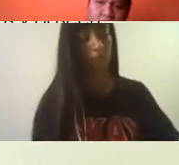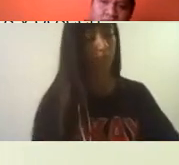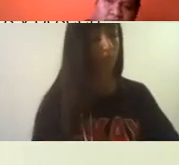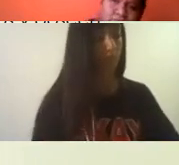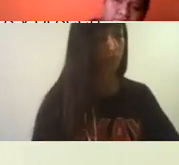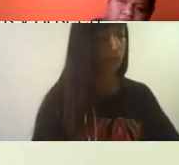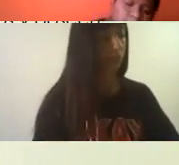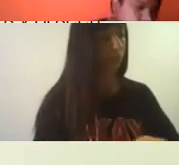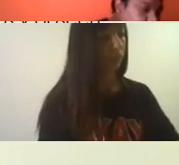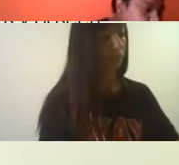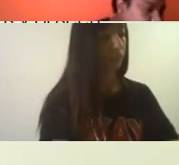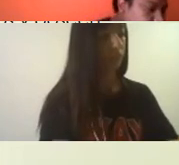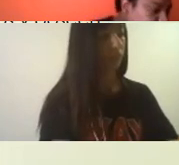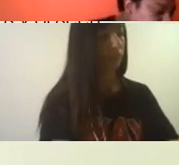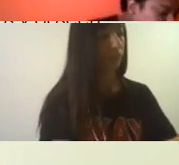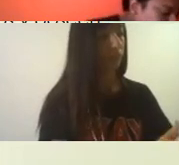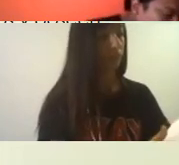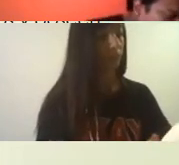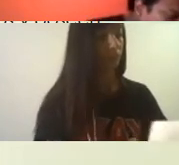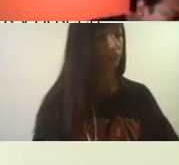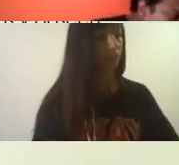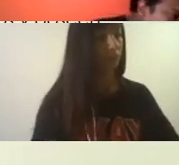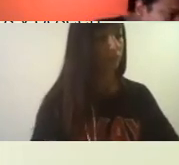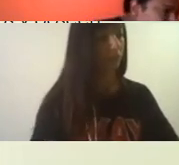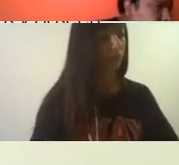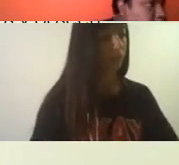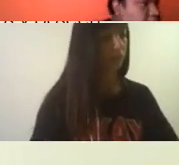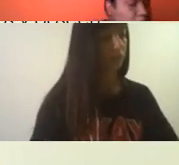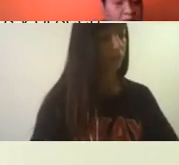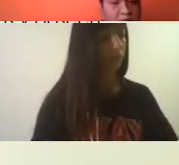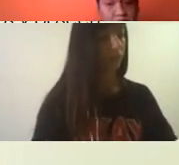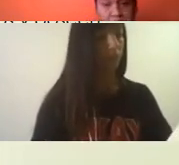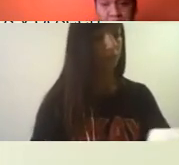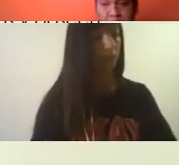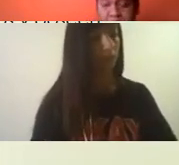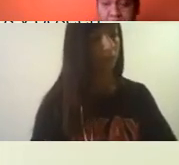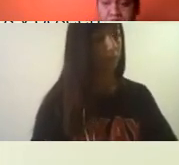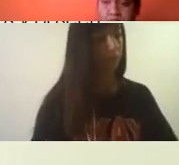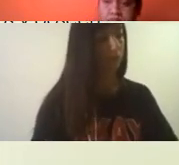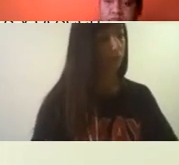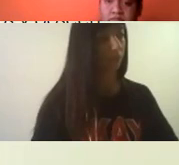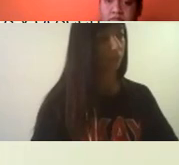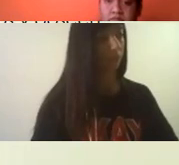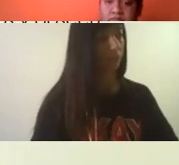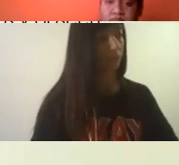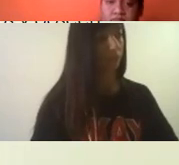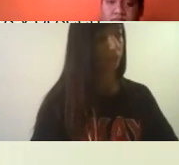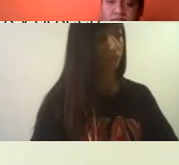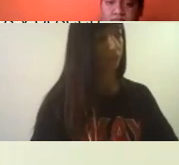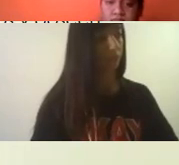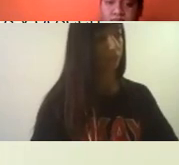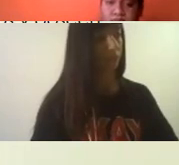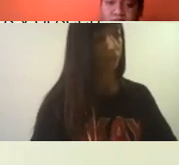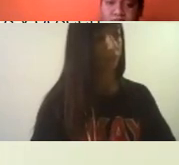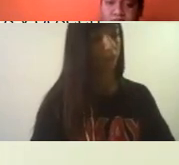esponjoso y el tejido duro dentro de, del hueso, ¿no es cierto? Bien, entonces, la clasificación de